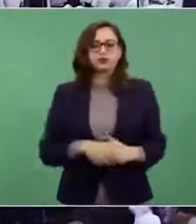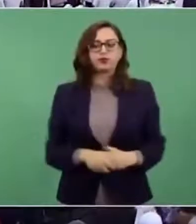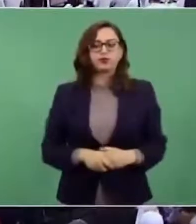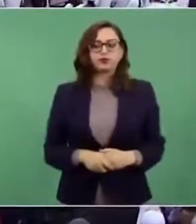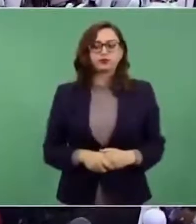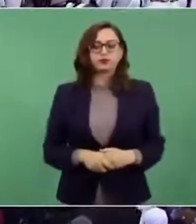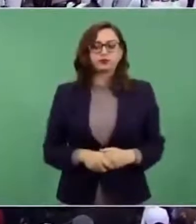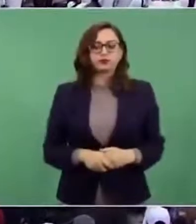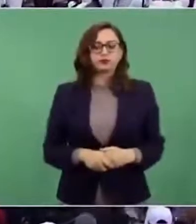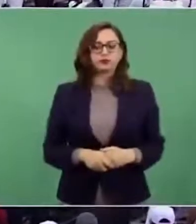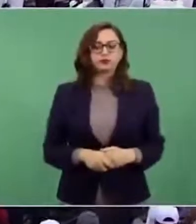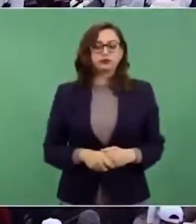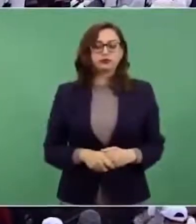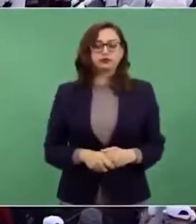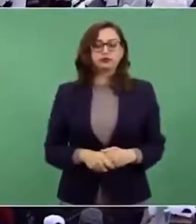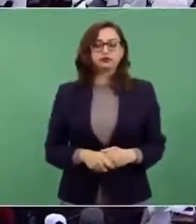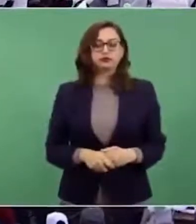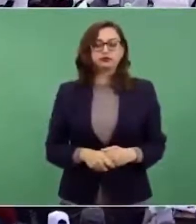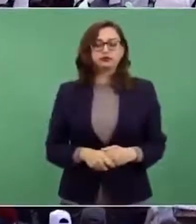Esta institución